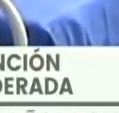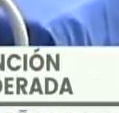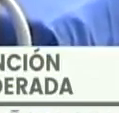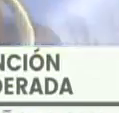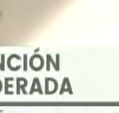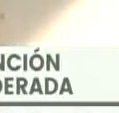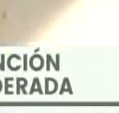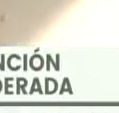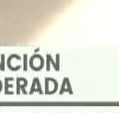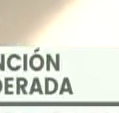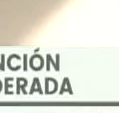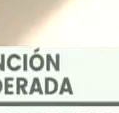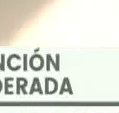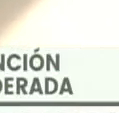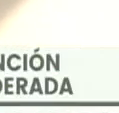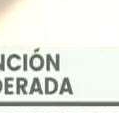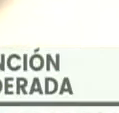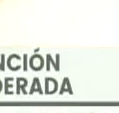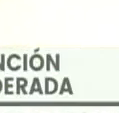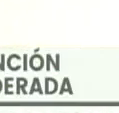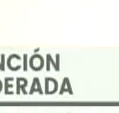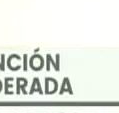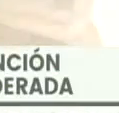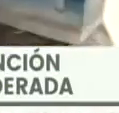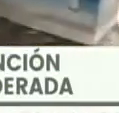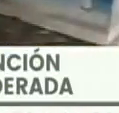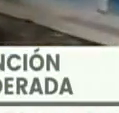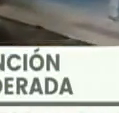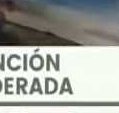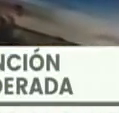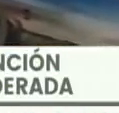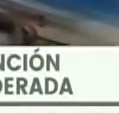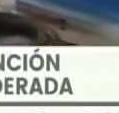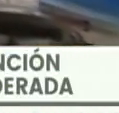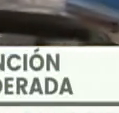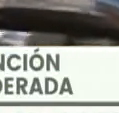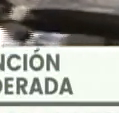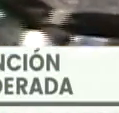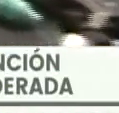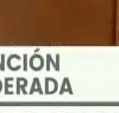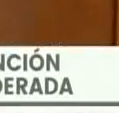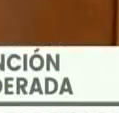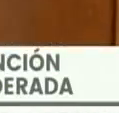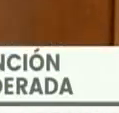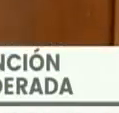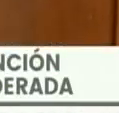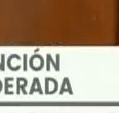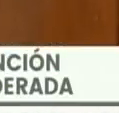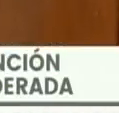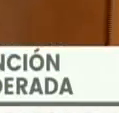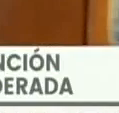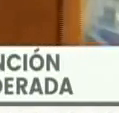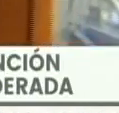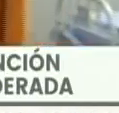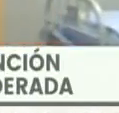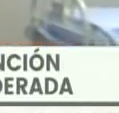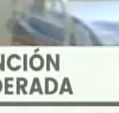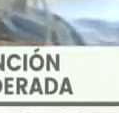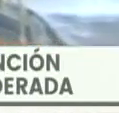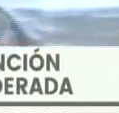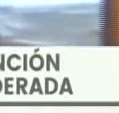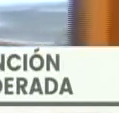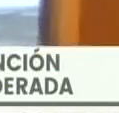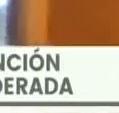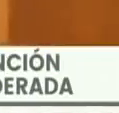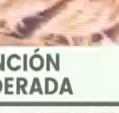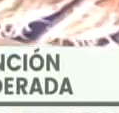pues extrememos y bajemos los casos y tengamos al coronavirus controlado como lo hemos hecho durante un año, presidente. Adelante,